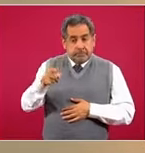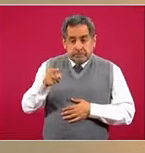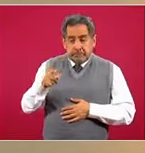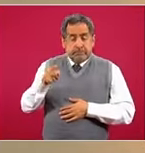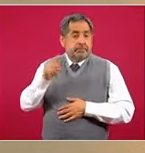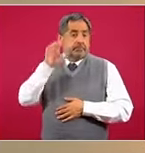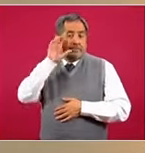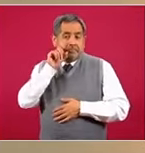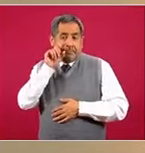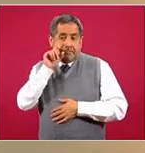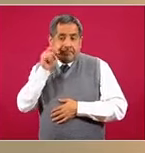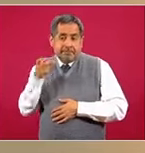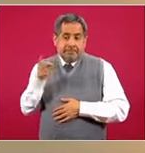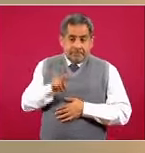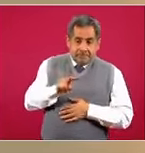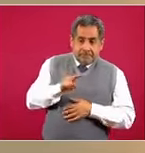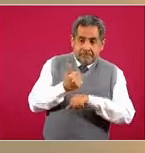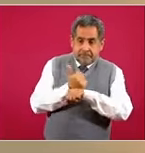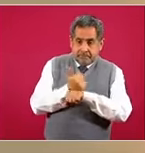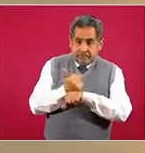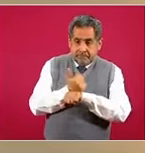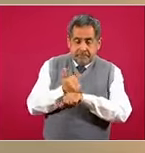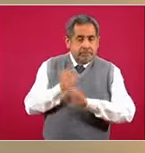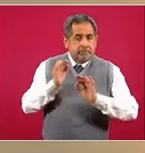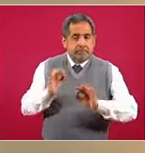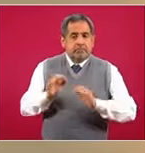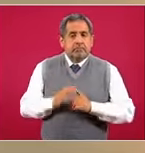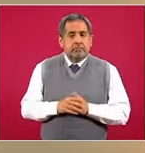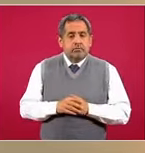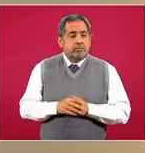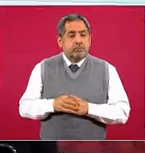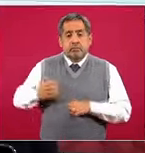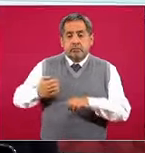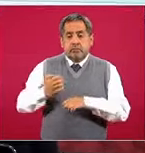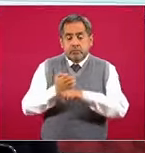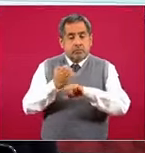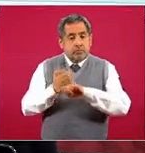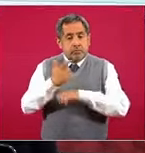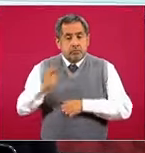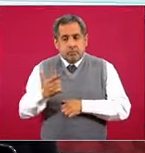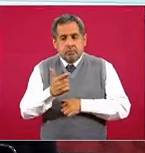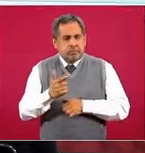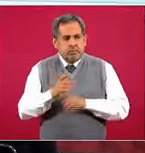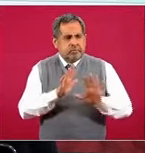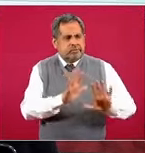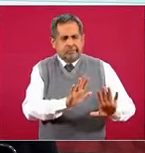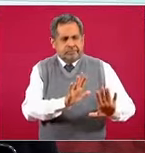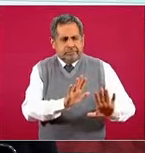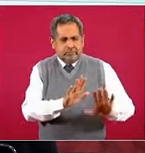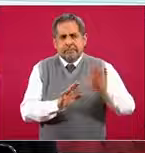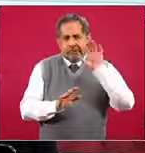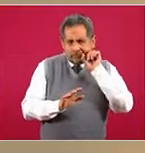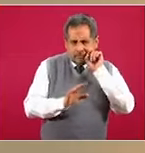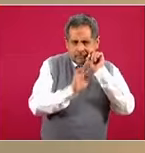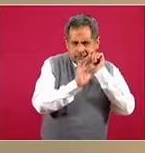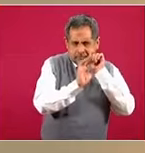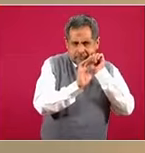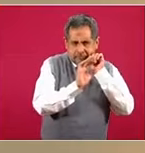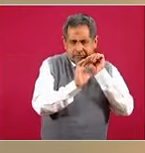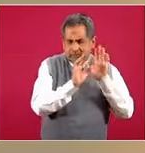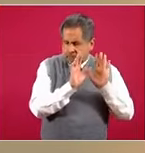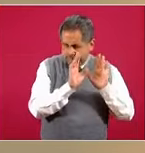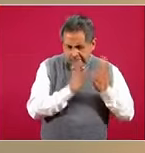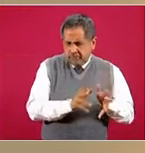semáforo naranja al amarillo, el estado de Guanajuato dijo, nos quedamos una semana más en naranja